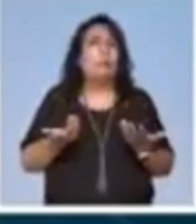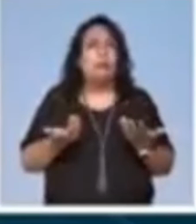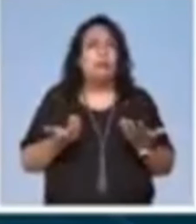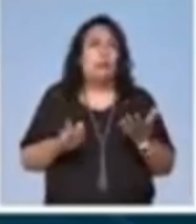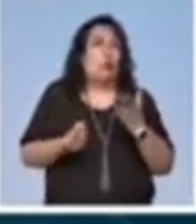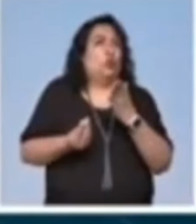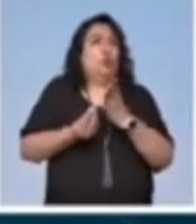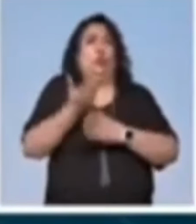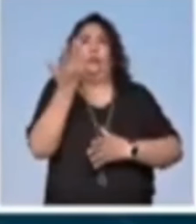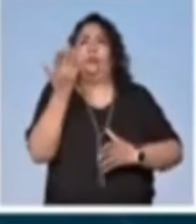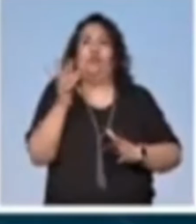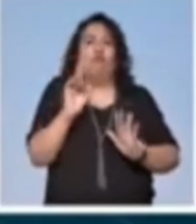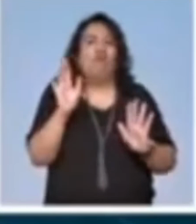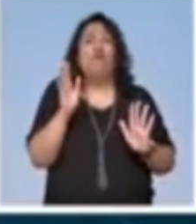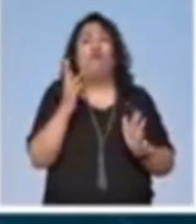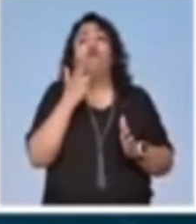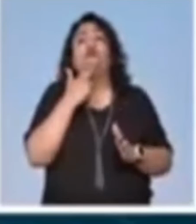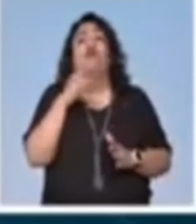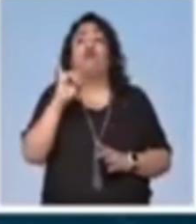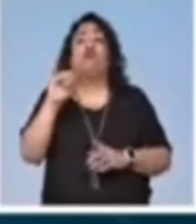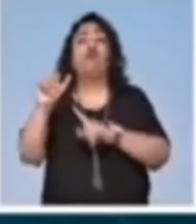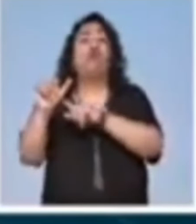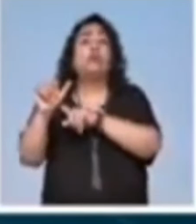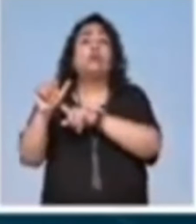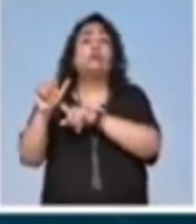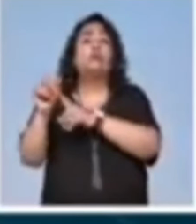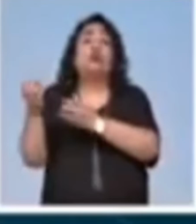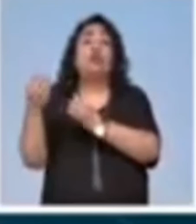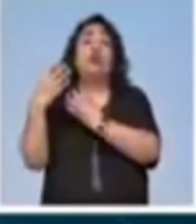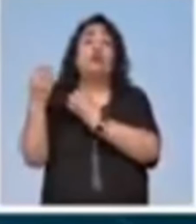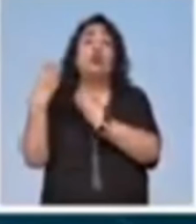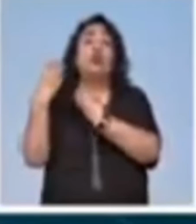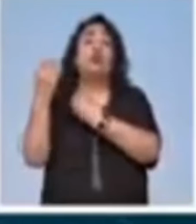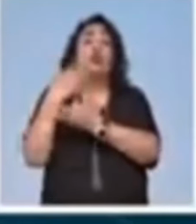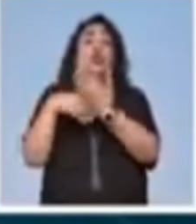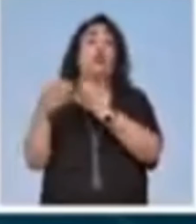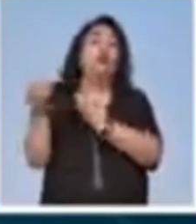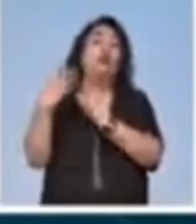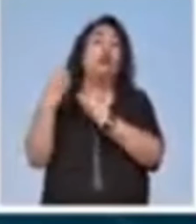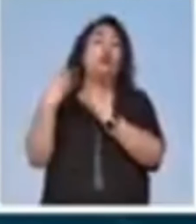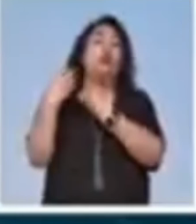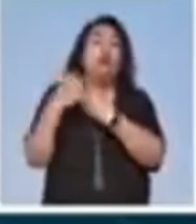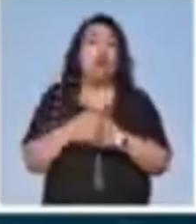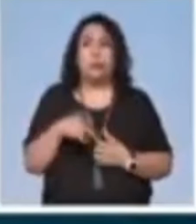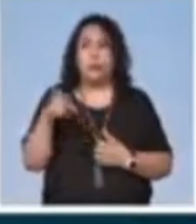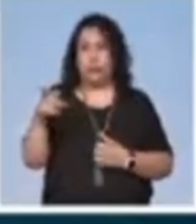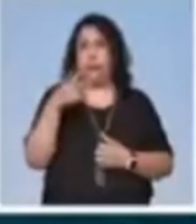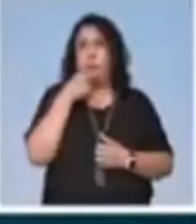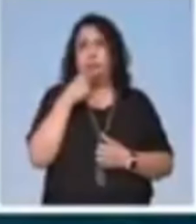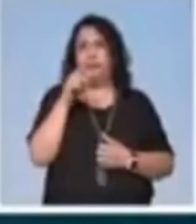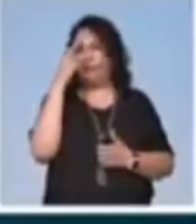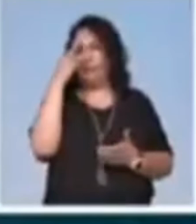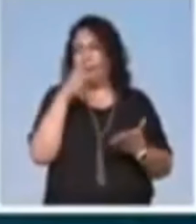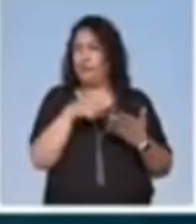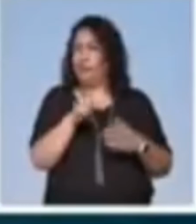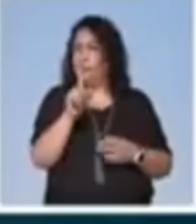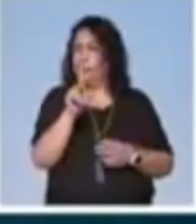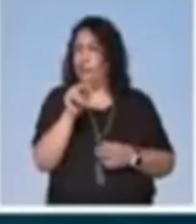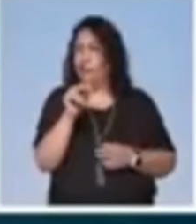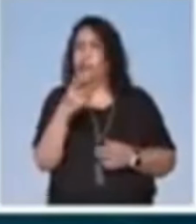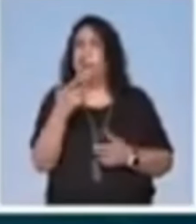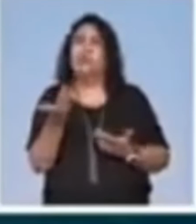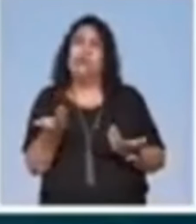algo innovador. Simplemente estás usando una inteligencia artificial que te va dando todo. Alejandro. No creo, porque